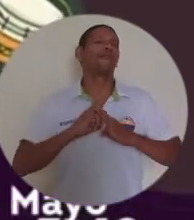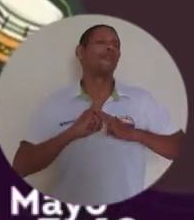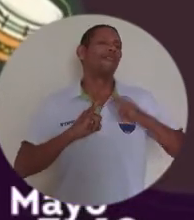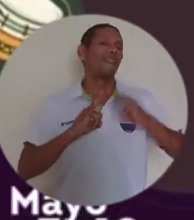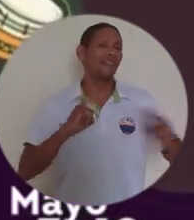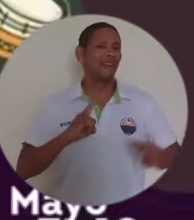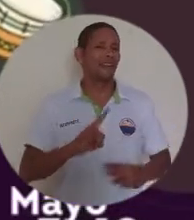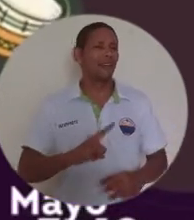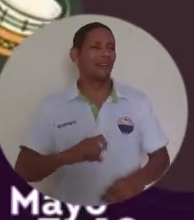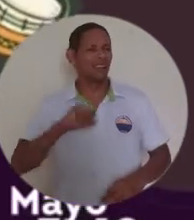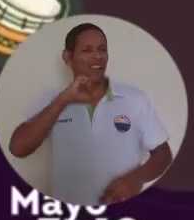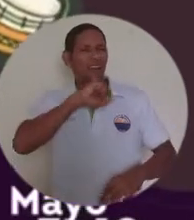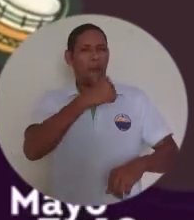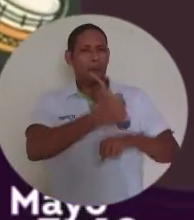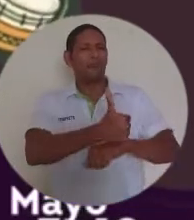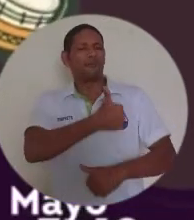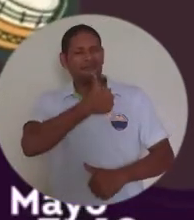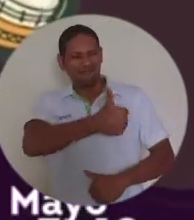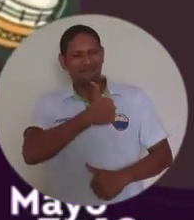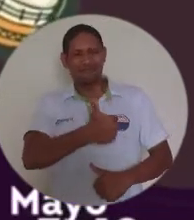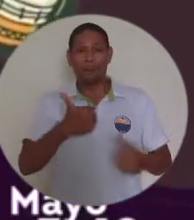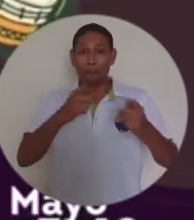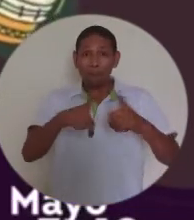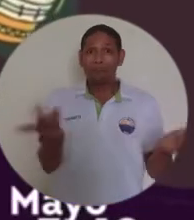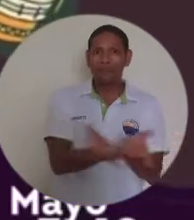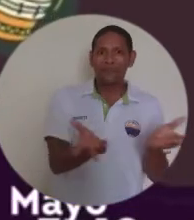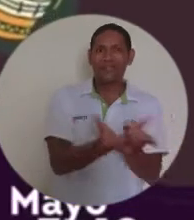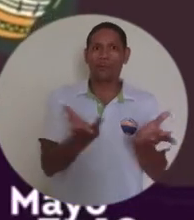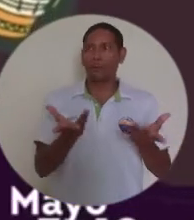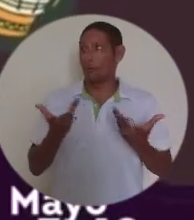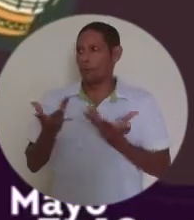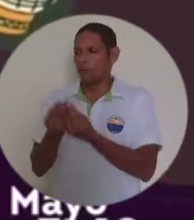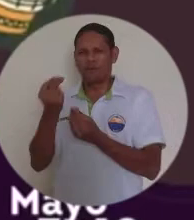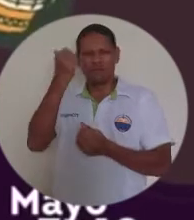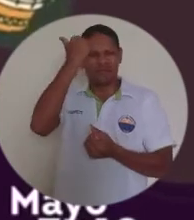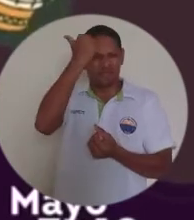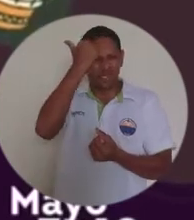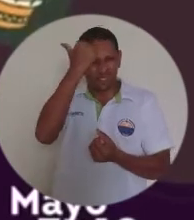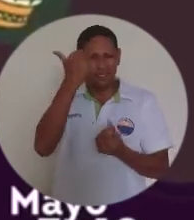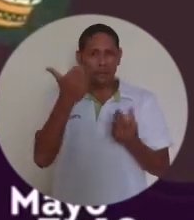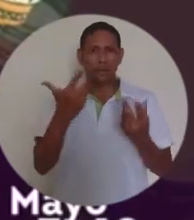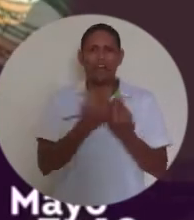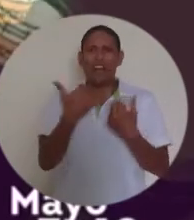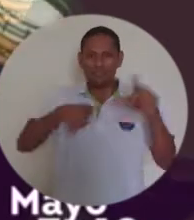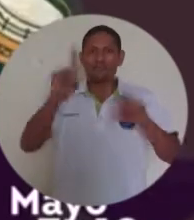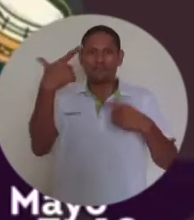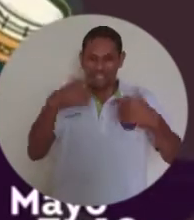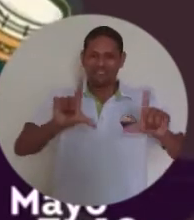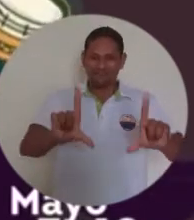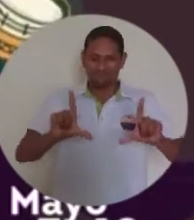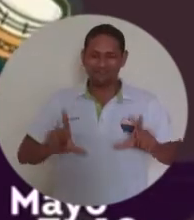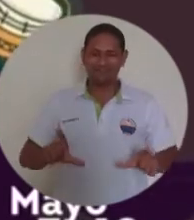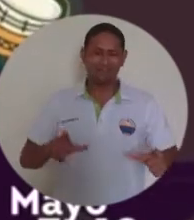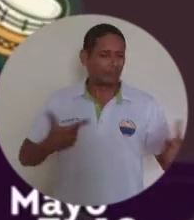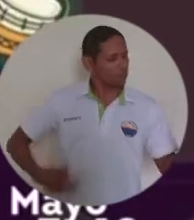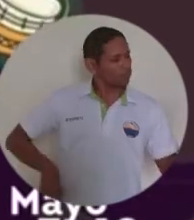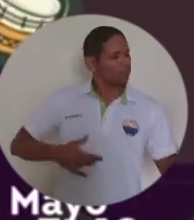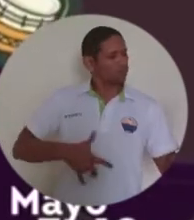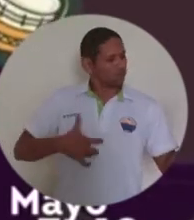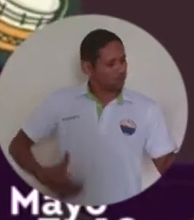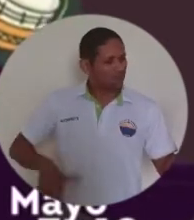Magdalena, mi querido Pablo. A todos los estudiantes, a todo el profesorado, a todos los egresados. Que reine